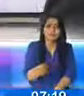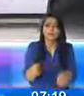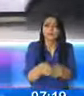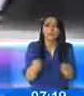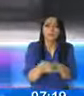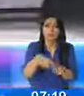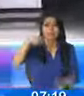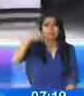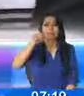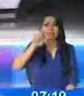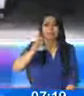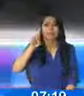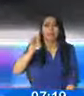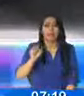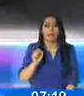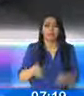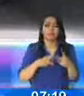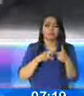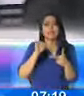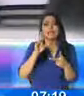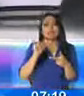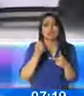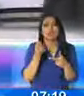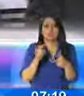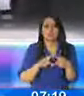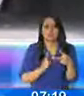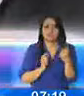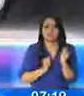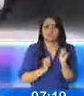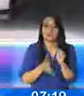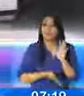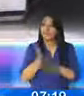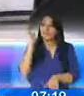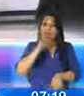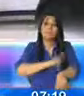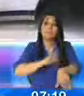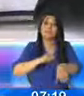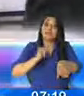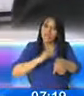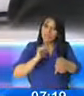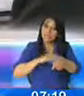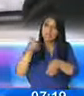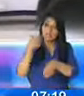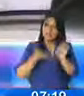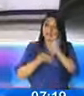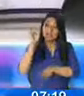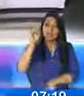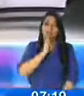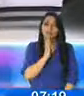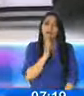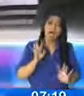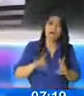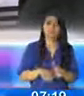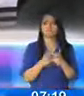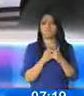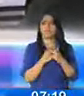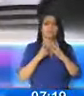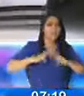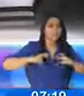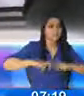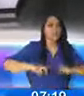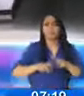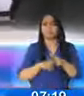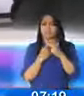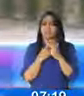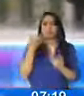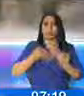Pedro Delgado pareja Yaneli cuando ya están en Miami acomodados entonces ahí comienzan a accionar el sistema de Justicia no